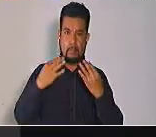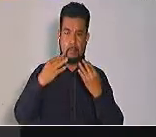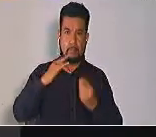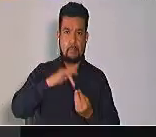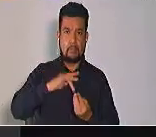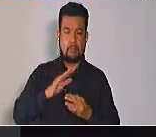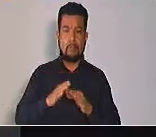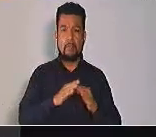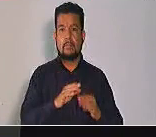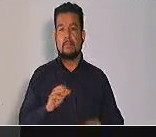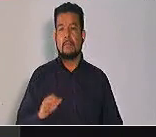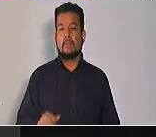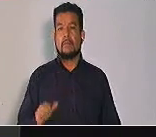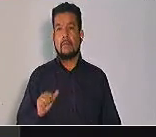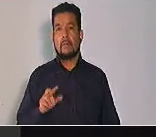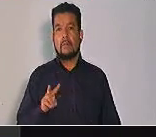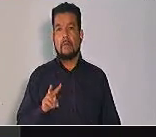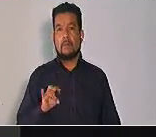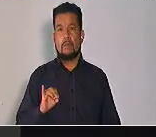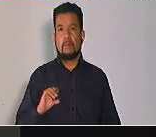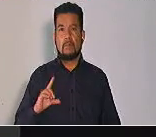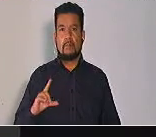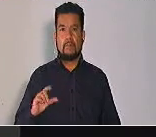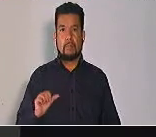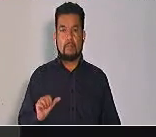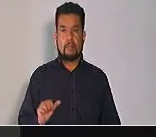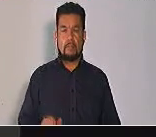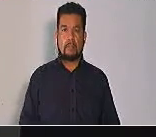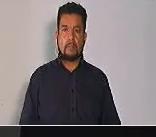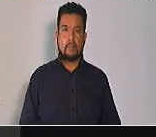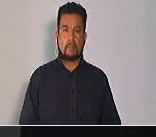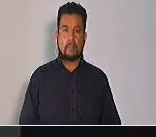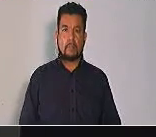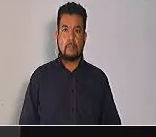sesiones. Ávila Sánchez, Juan Evangelista.